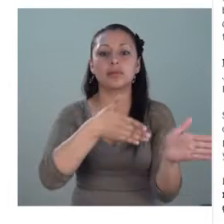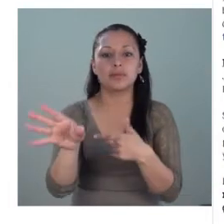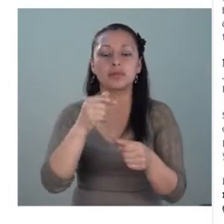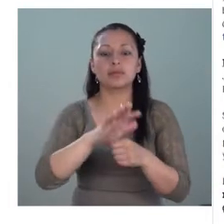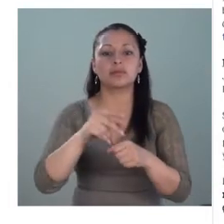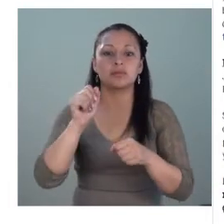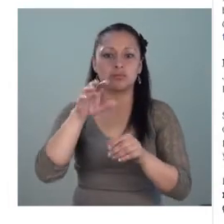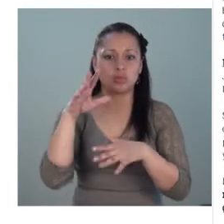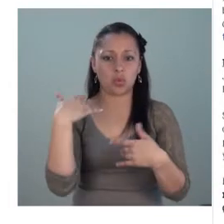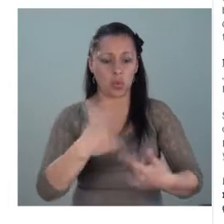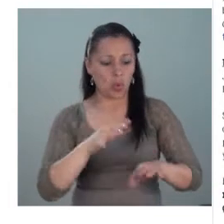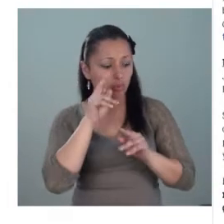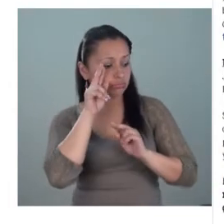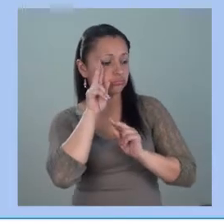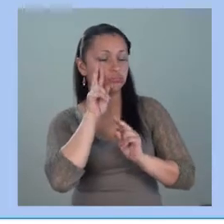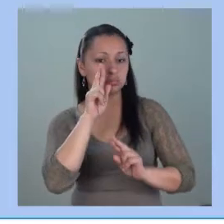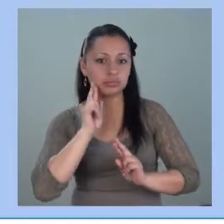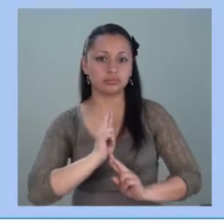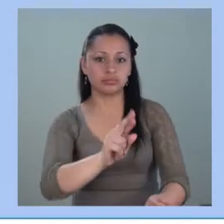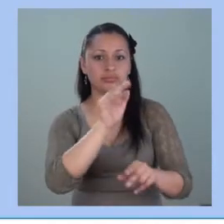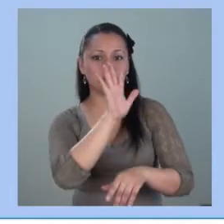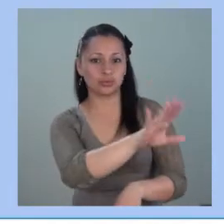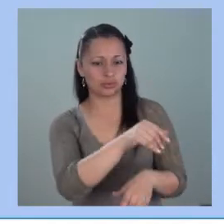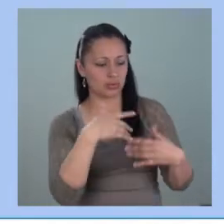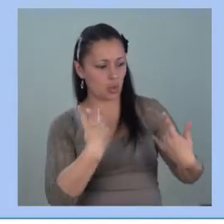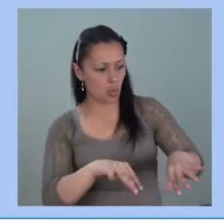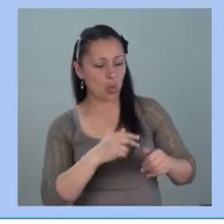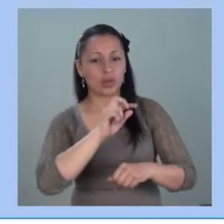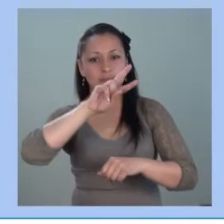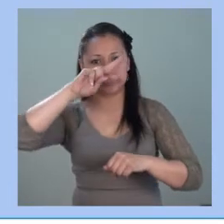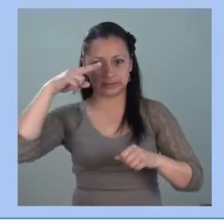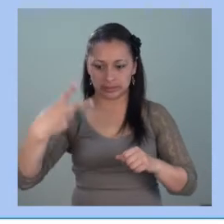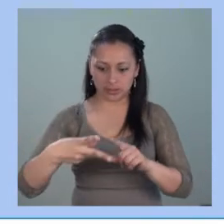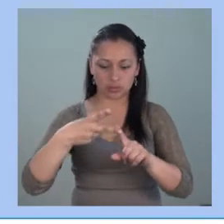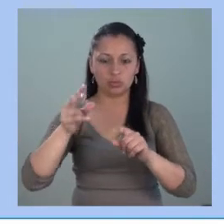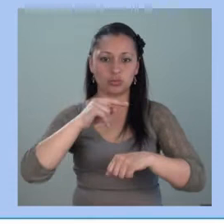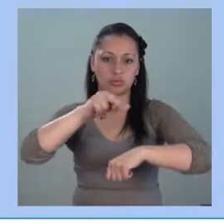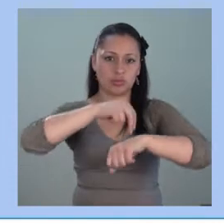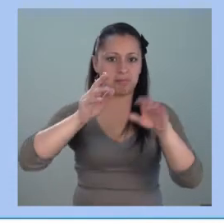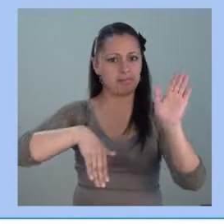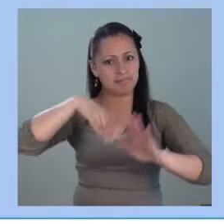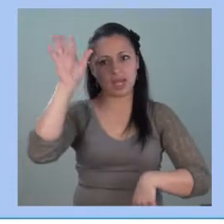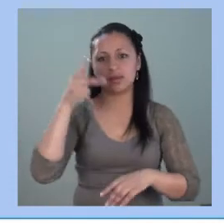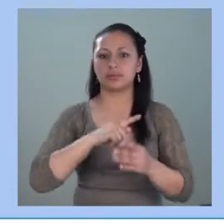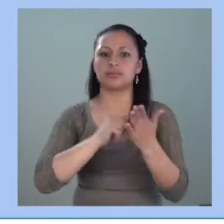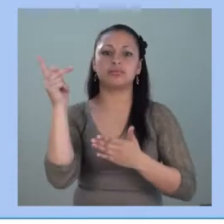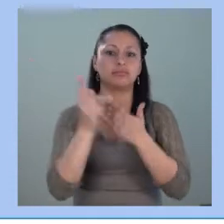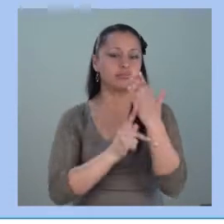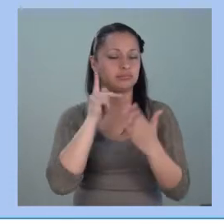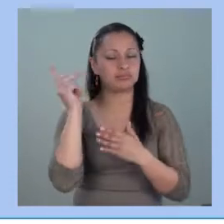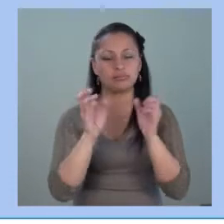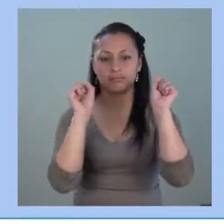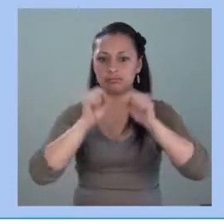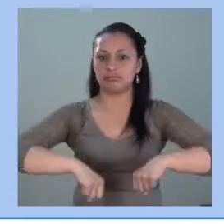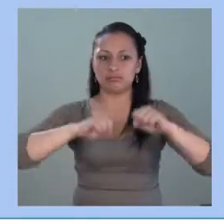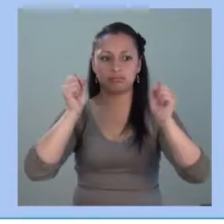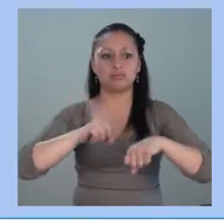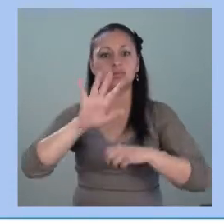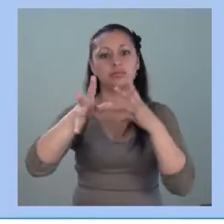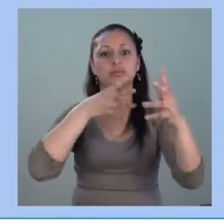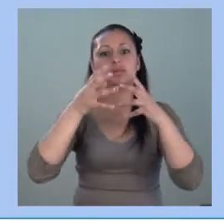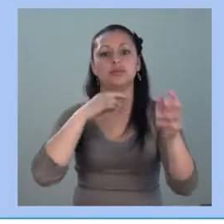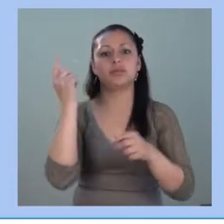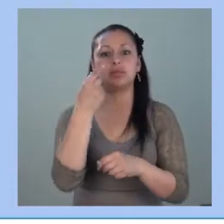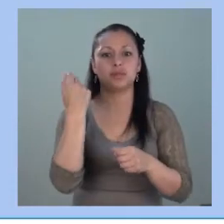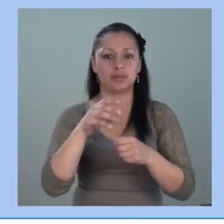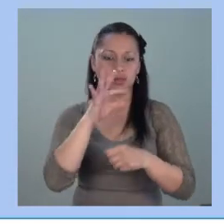destacado por medios nacionales, donde el departamento de Nariño ocupa el segundo lugar entre los departamentos del país con más proyectos aprobados dentro del nuevo Sistema